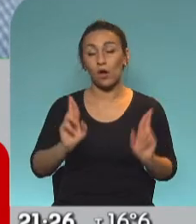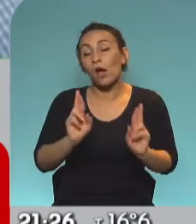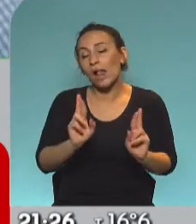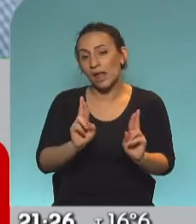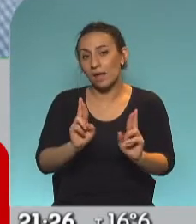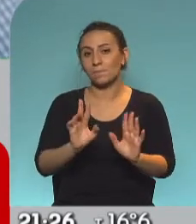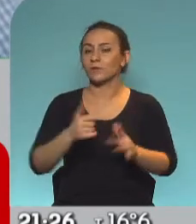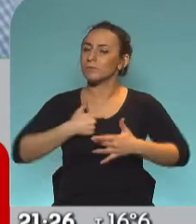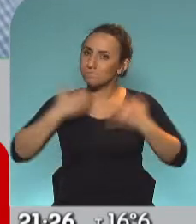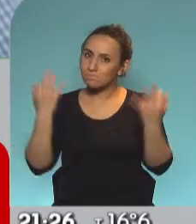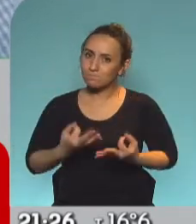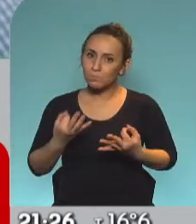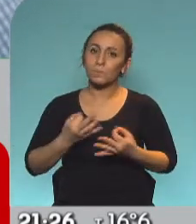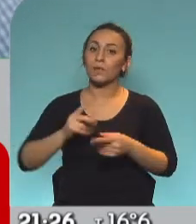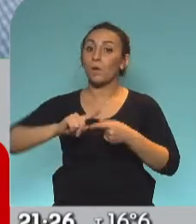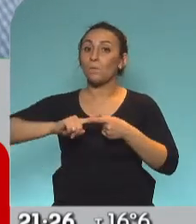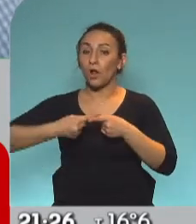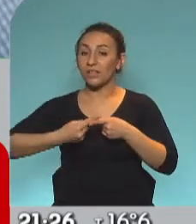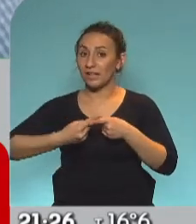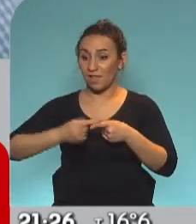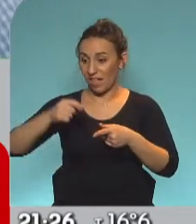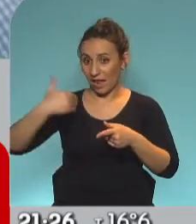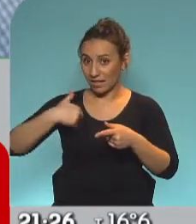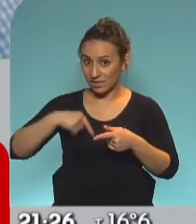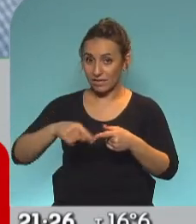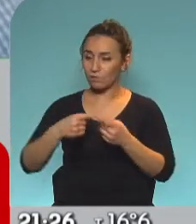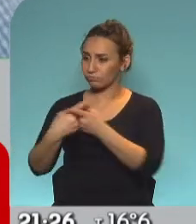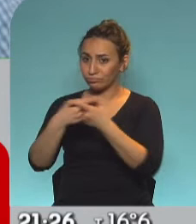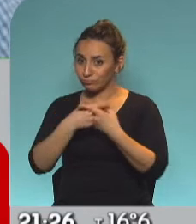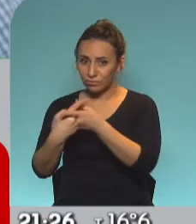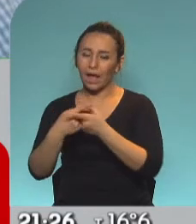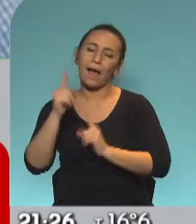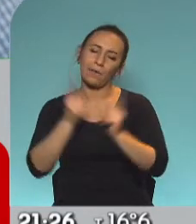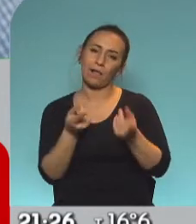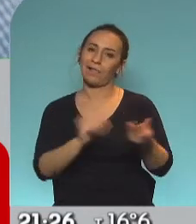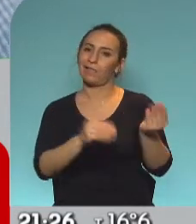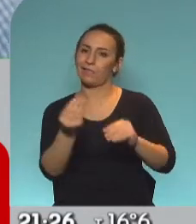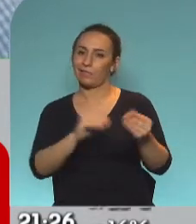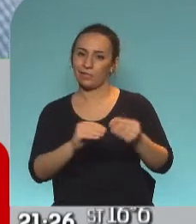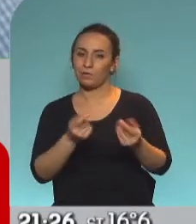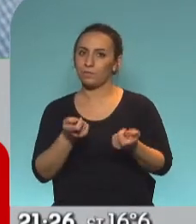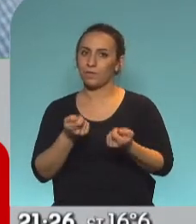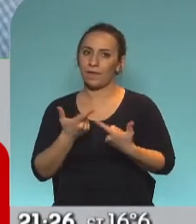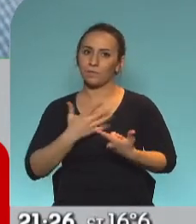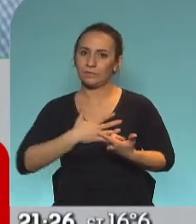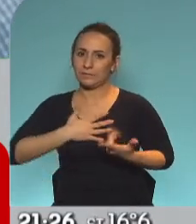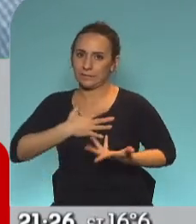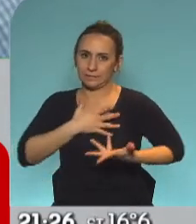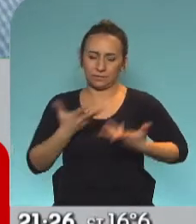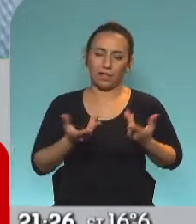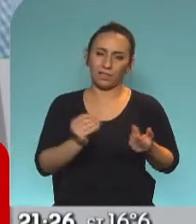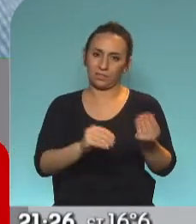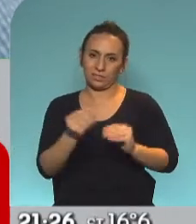discute la política argentina hoy, este tipo de acontecimientos le agregan ruido y le agregan intranquilidad y le